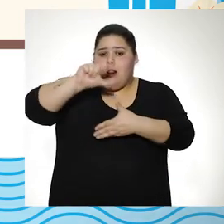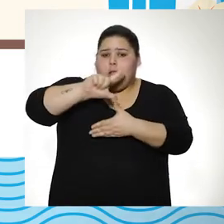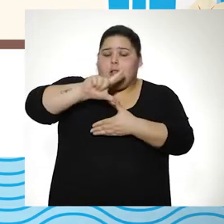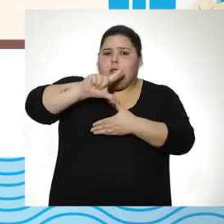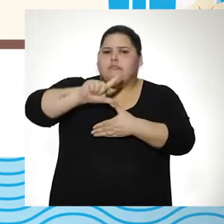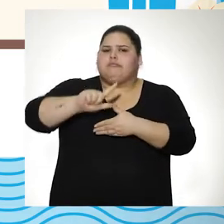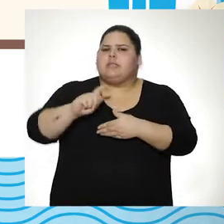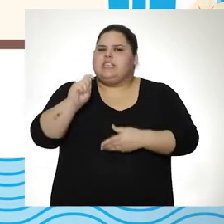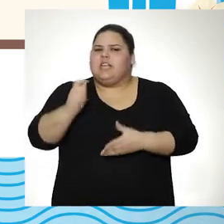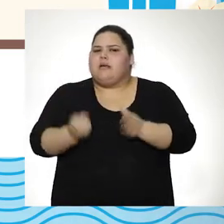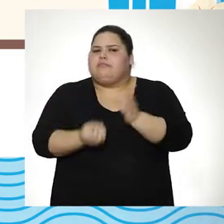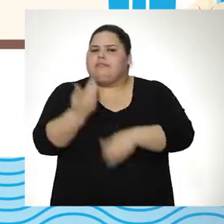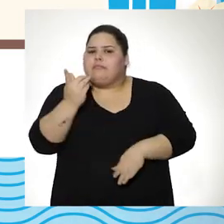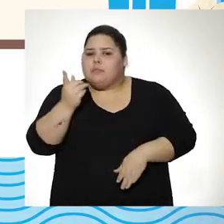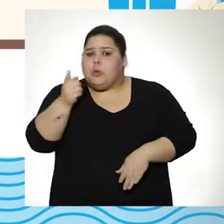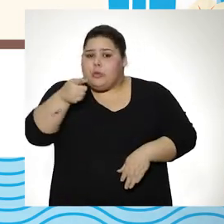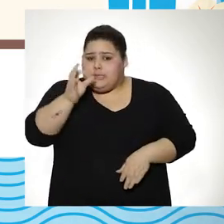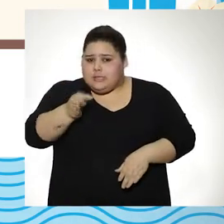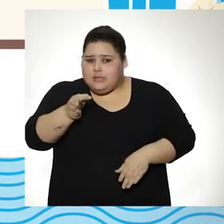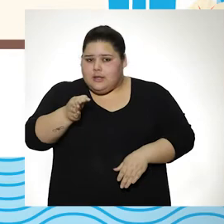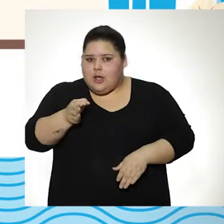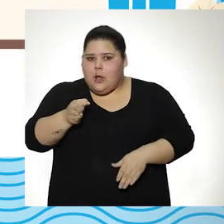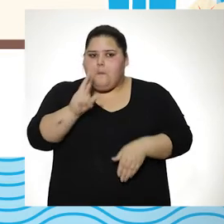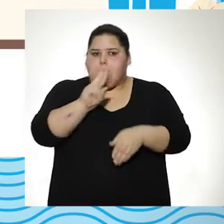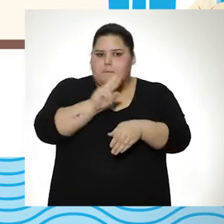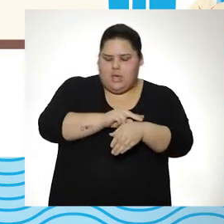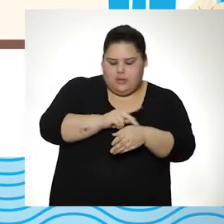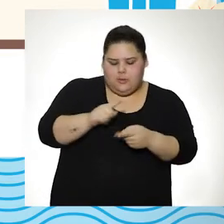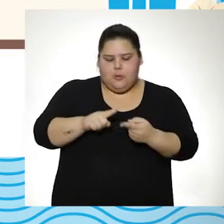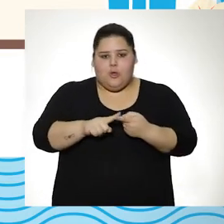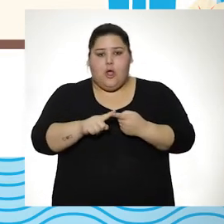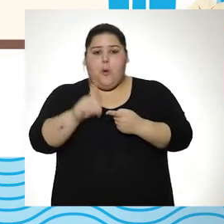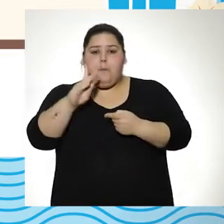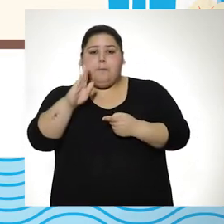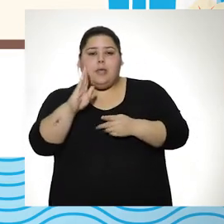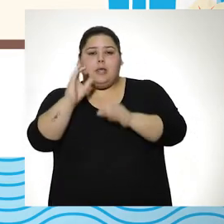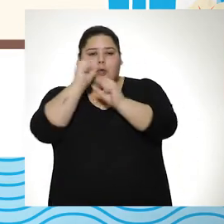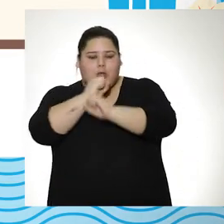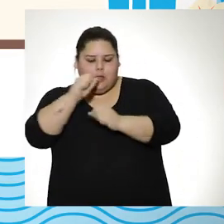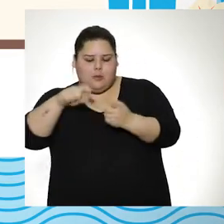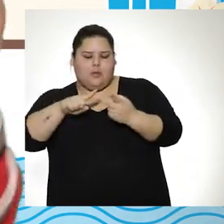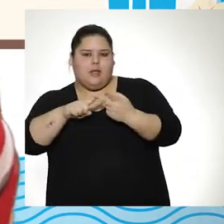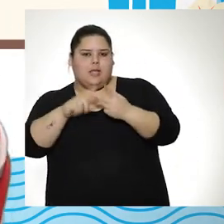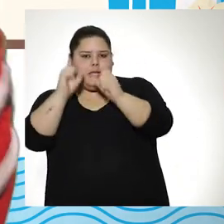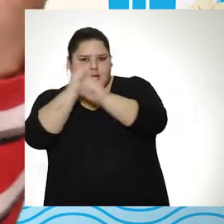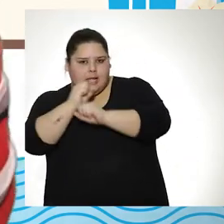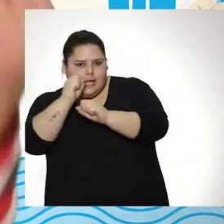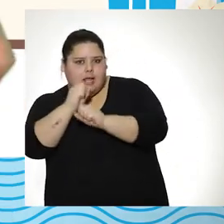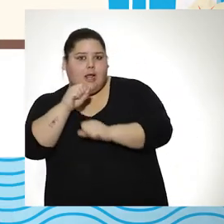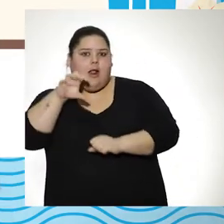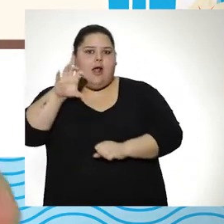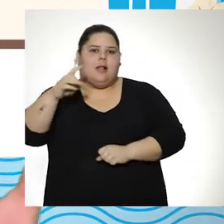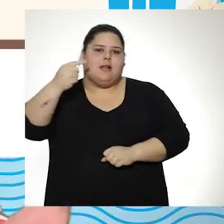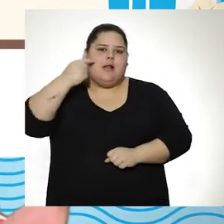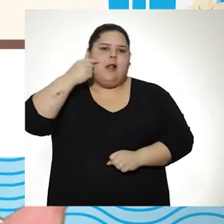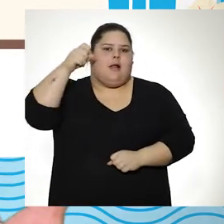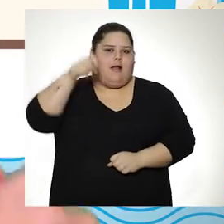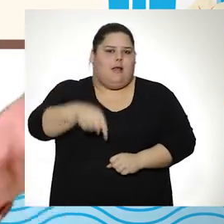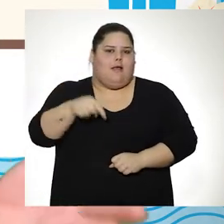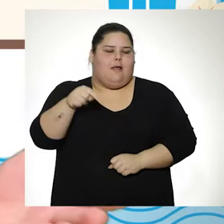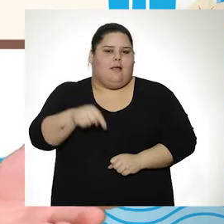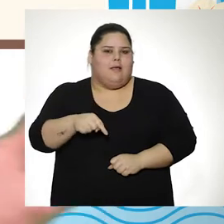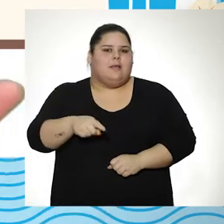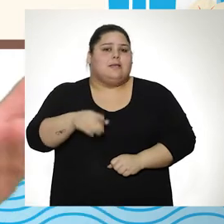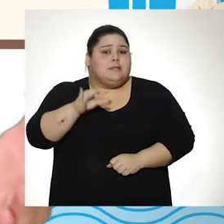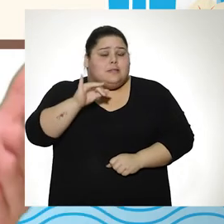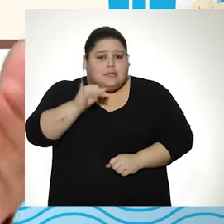¿saben por quién fue? Por médicos, bioingenieros e ingenieros entrerrianos.